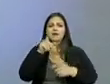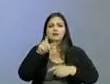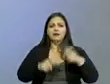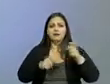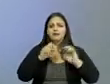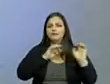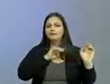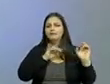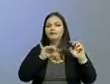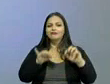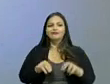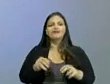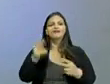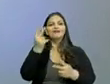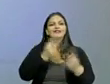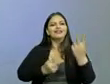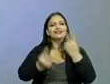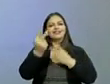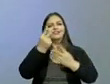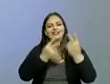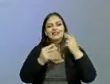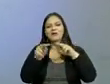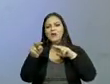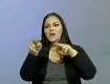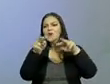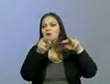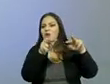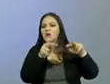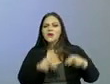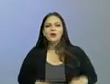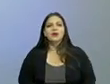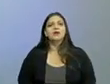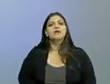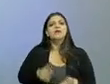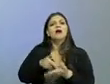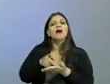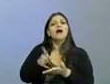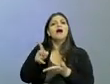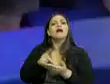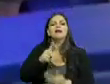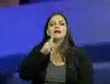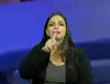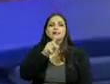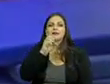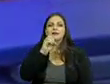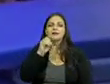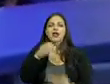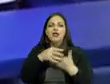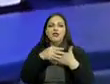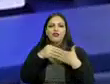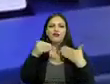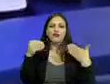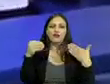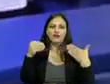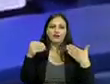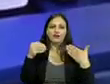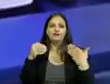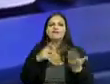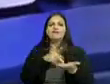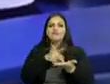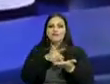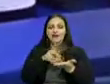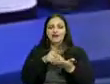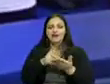Puerto López y cada turista invierte alrededor de $100, dejando al menos 4 millones al